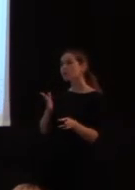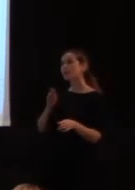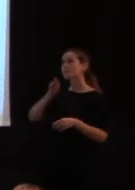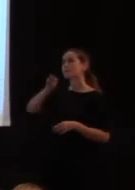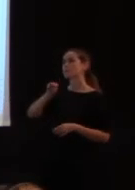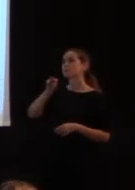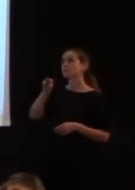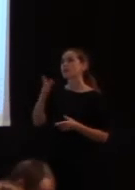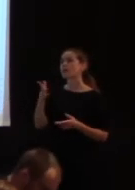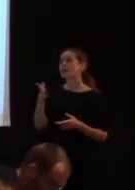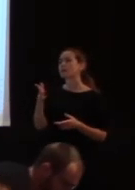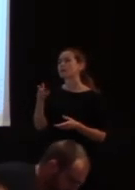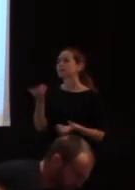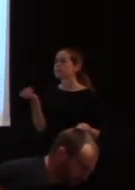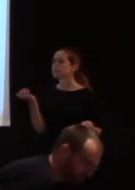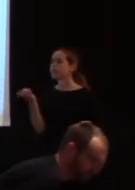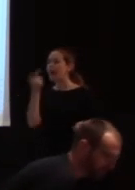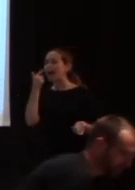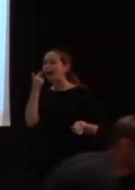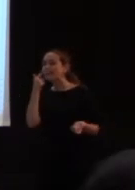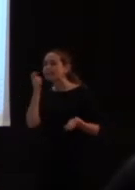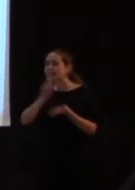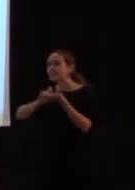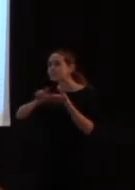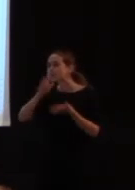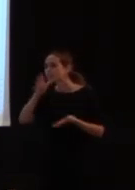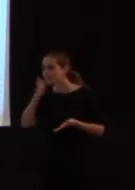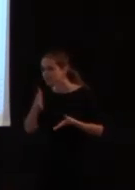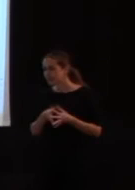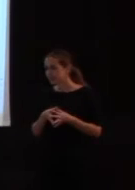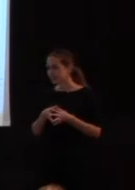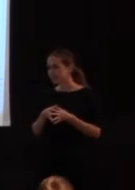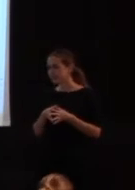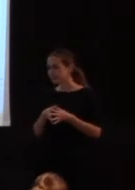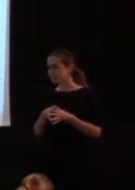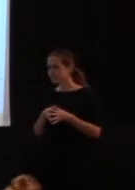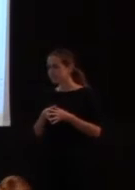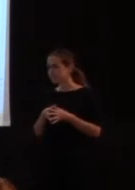había detrás de sus respuestas. Por ejemplo, si ponían,